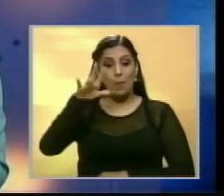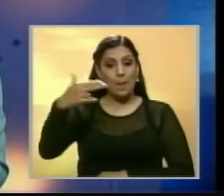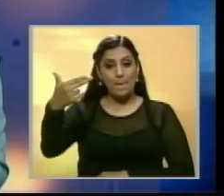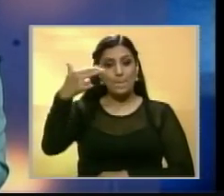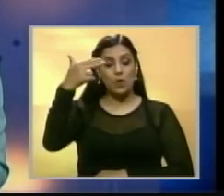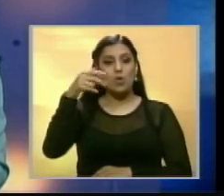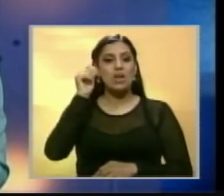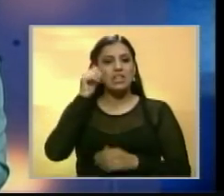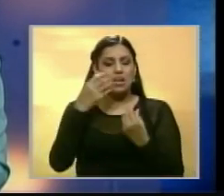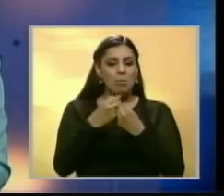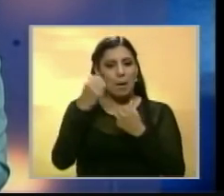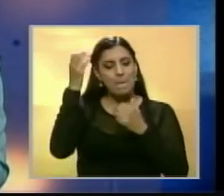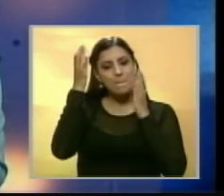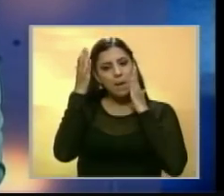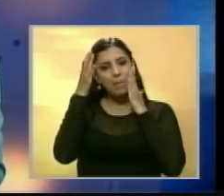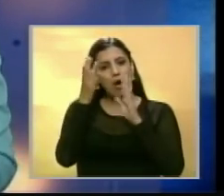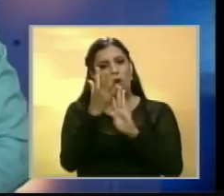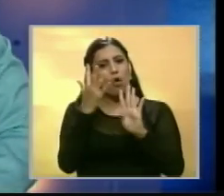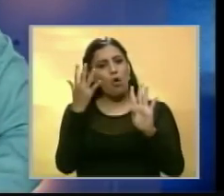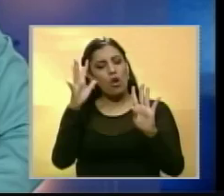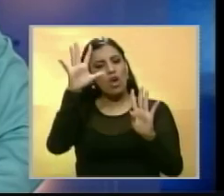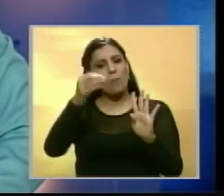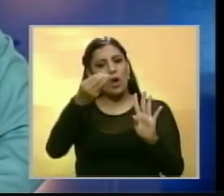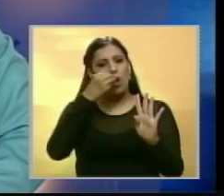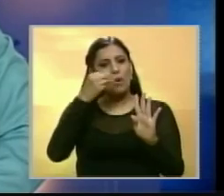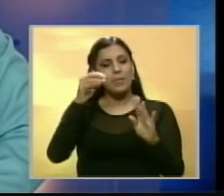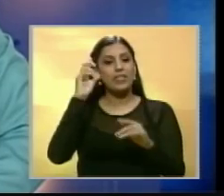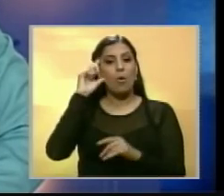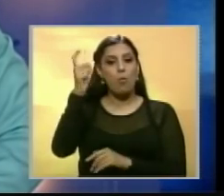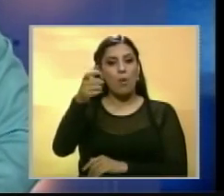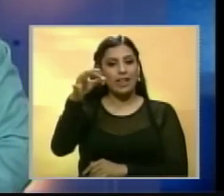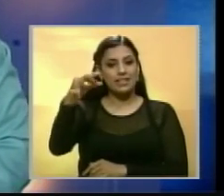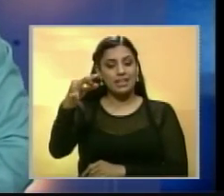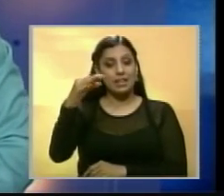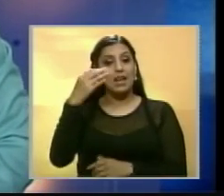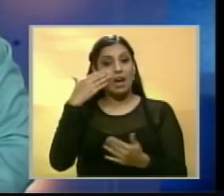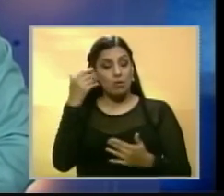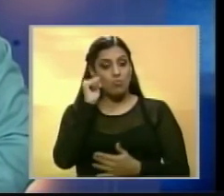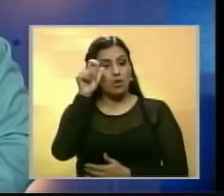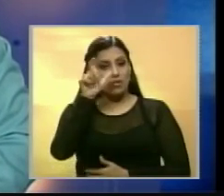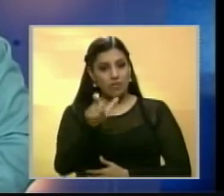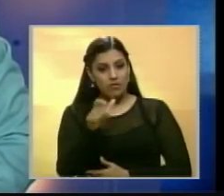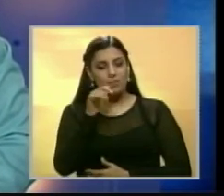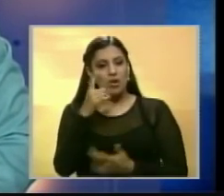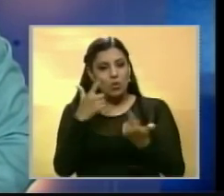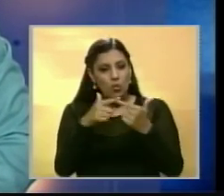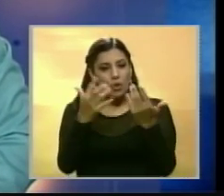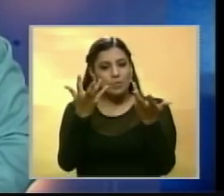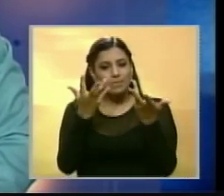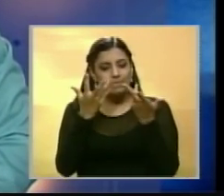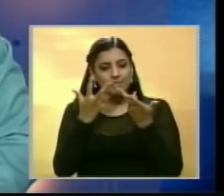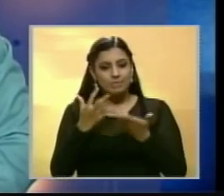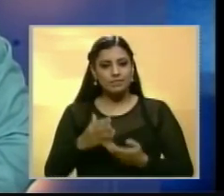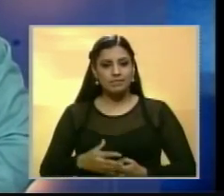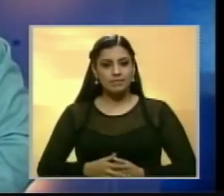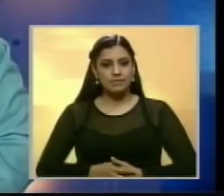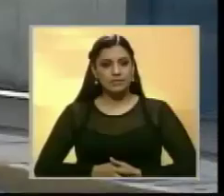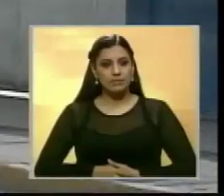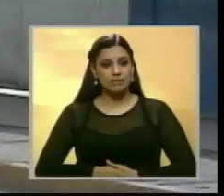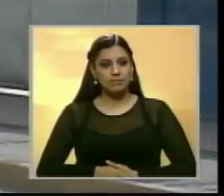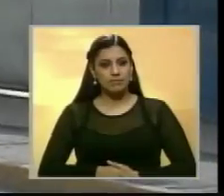disparo mientras estaba con su madre en una cola para comprar alimentos en Guatire, estado Miranda. Oliver Rodríguez estuvo en el lugar y desde allí nos